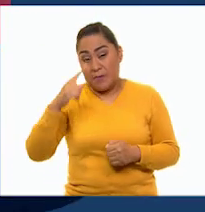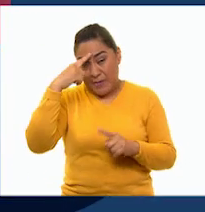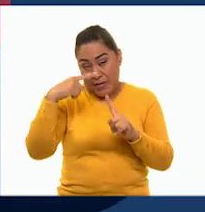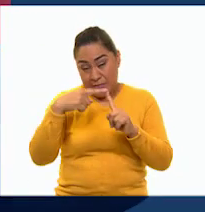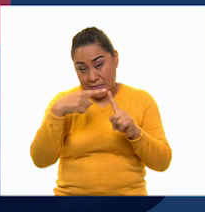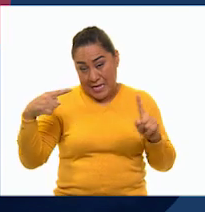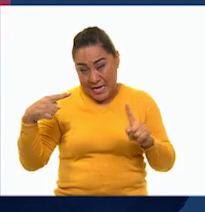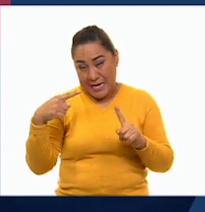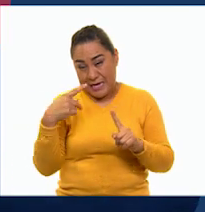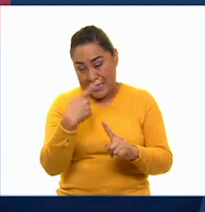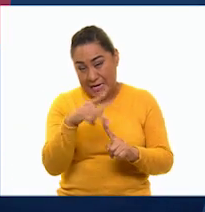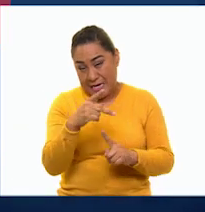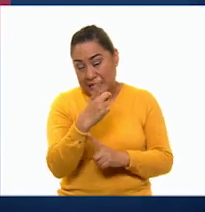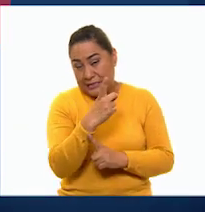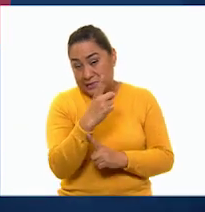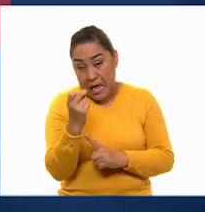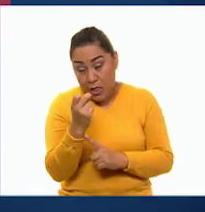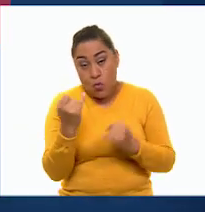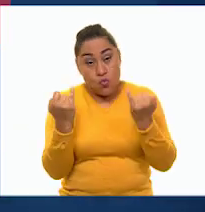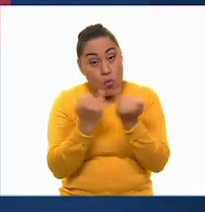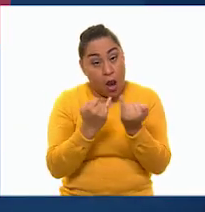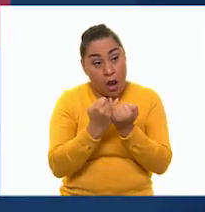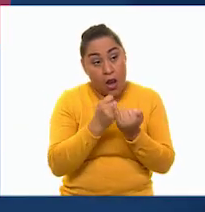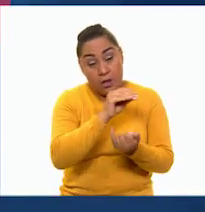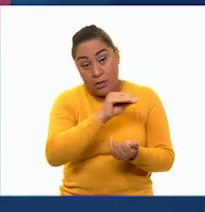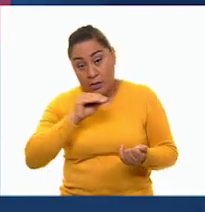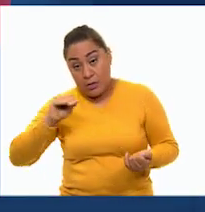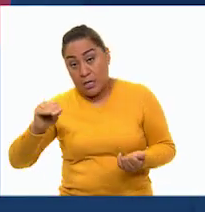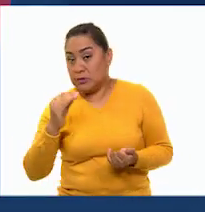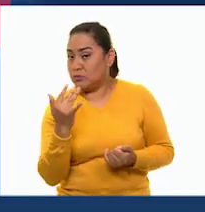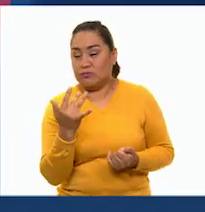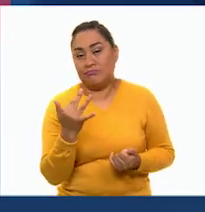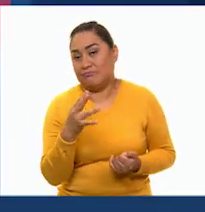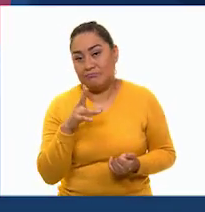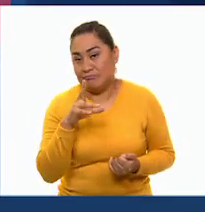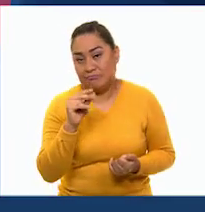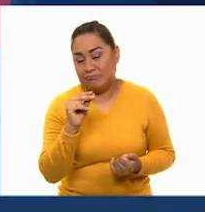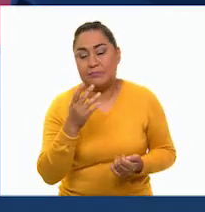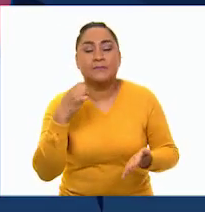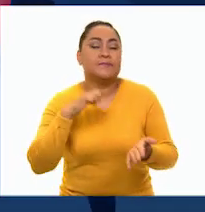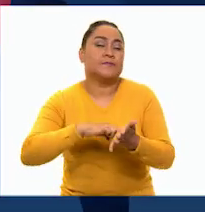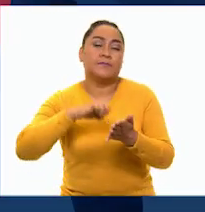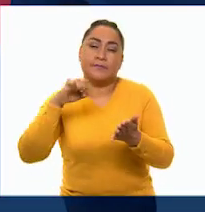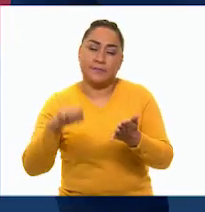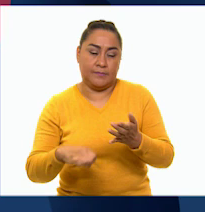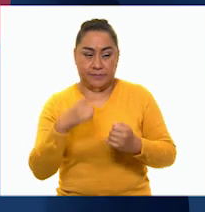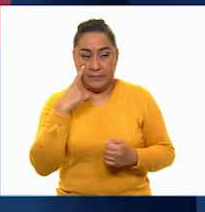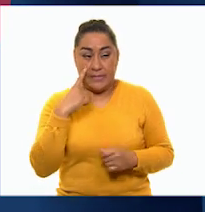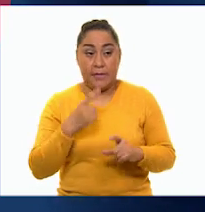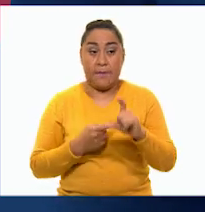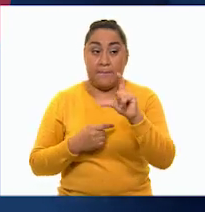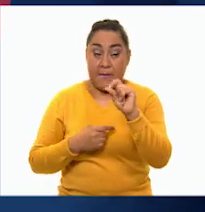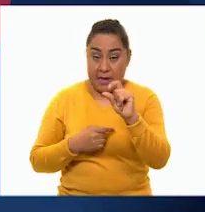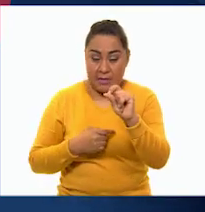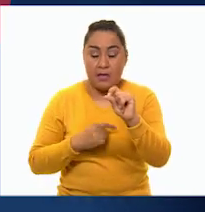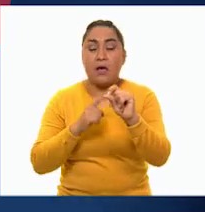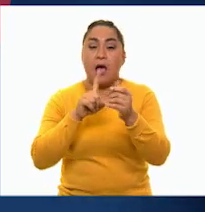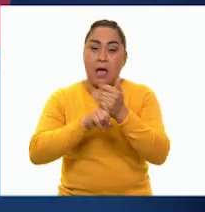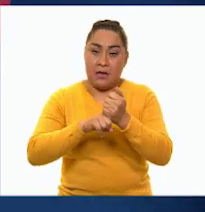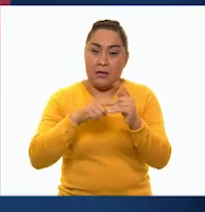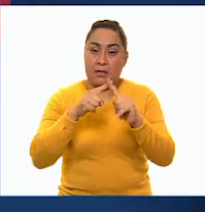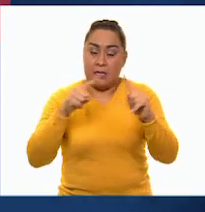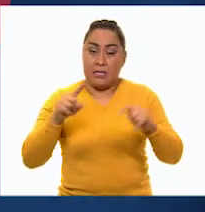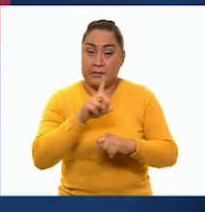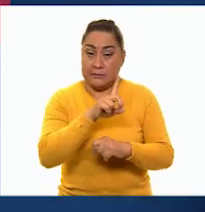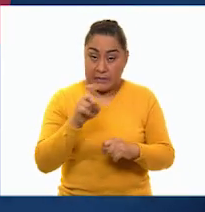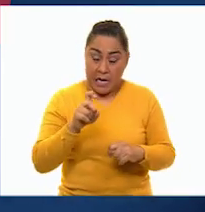de 100 son divisores de 50. Por ejemplo, el 20 es divisor de 100,